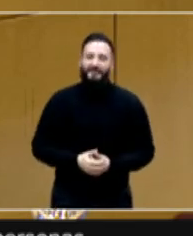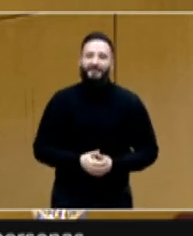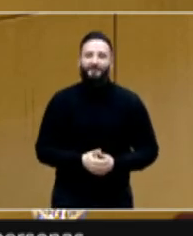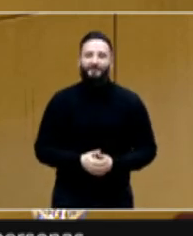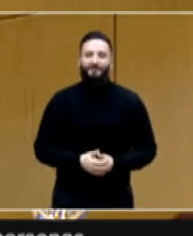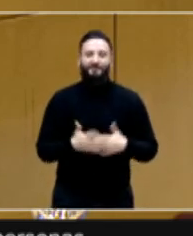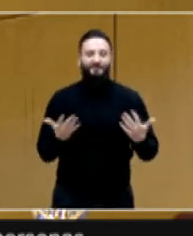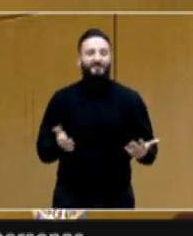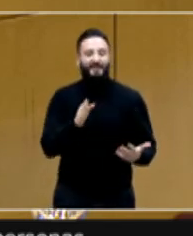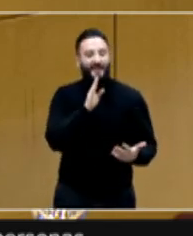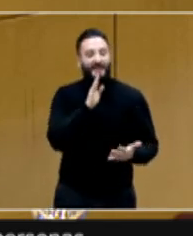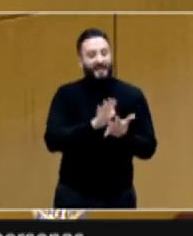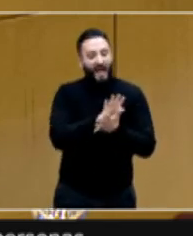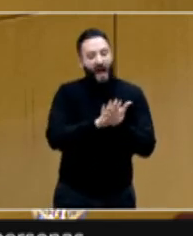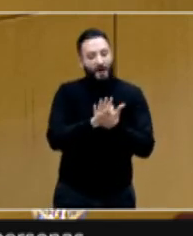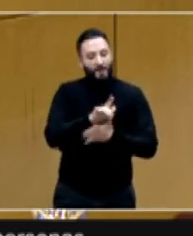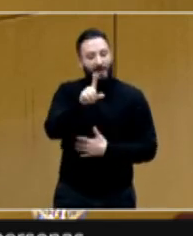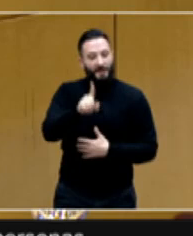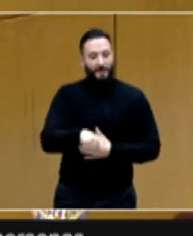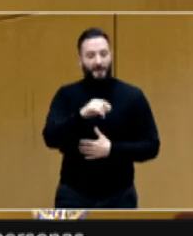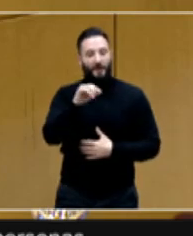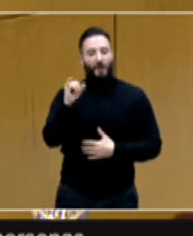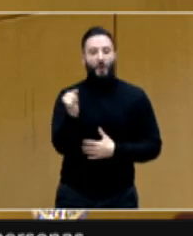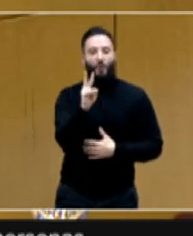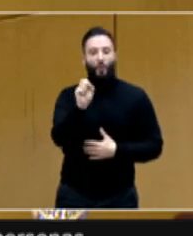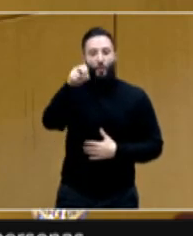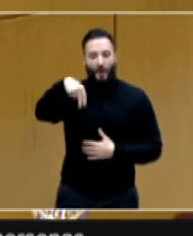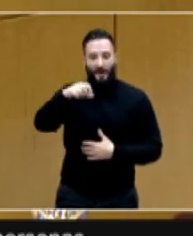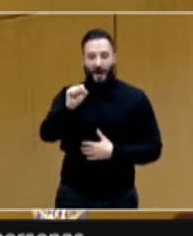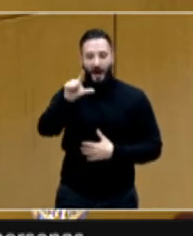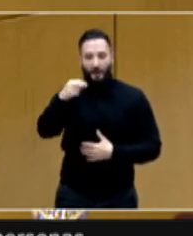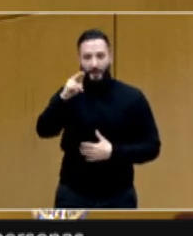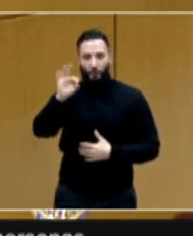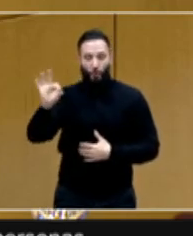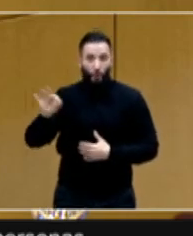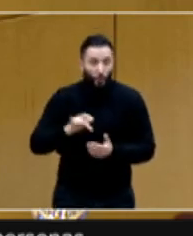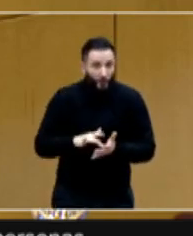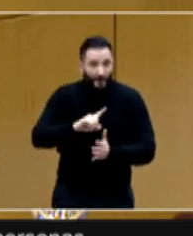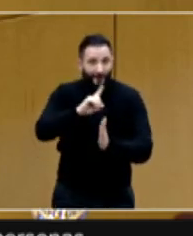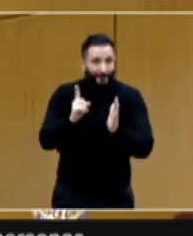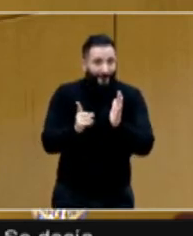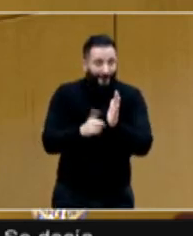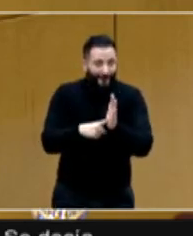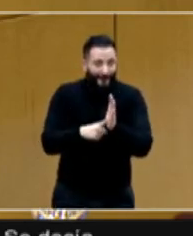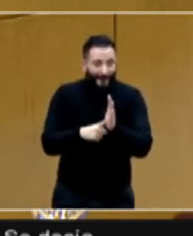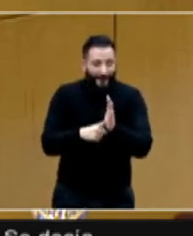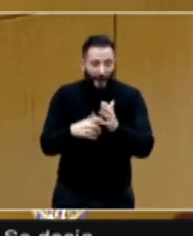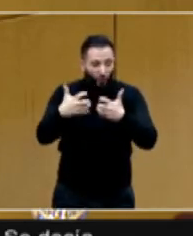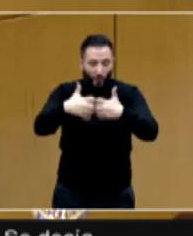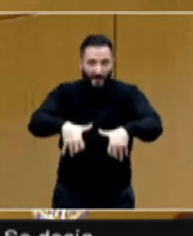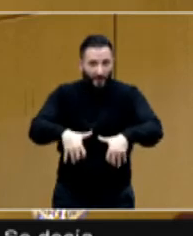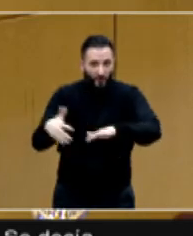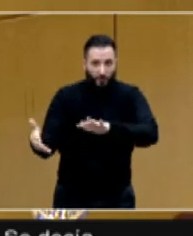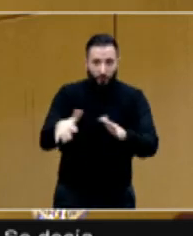se decía también lo decía antes Juan Manuel que la ley no tiene un efecto tomatúrgico durante todo este tiempo de aplicación de la ley no